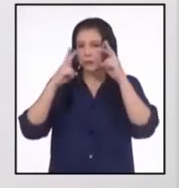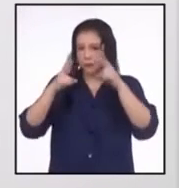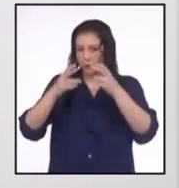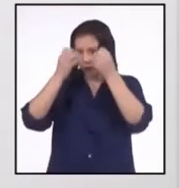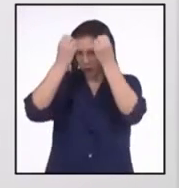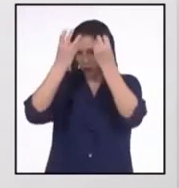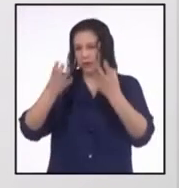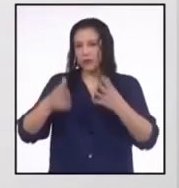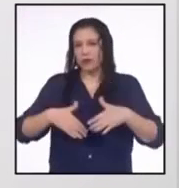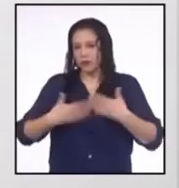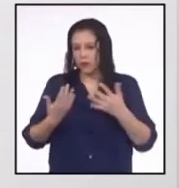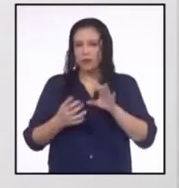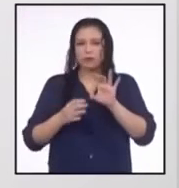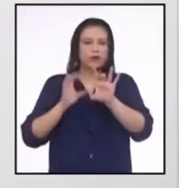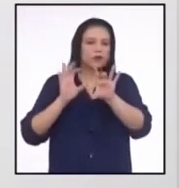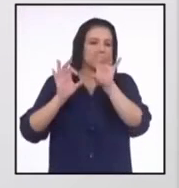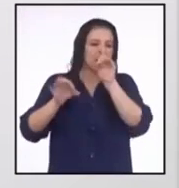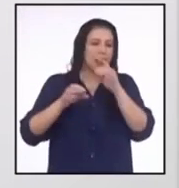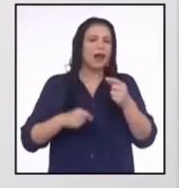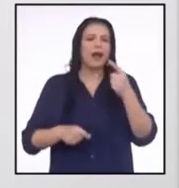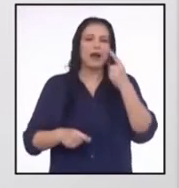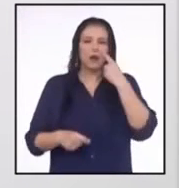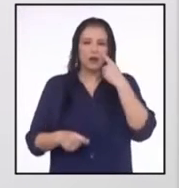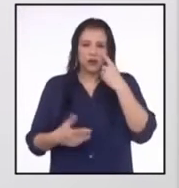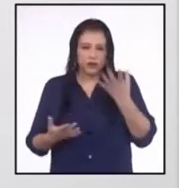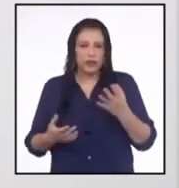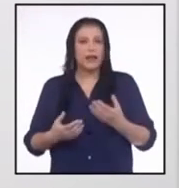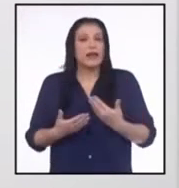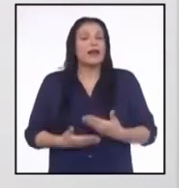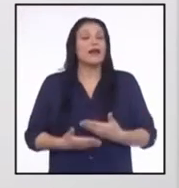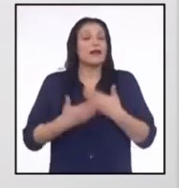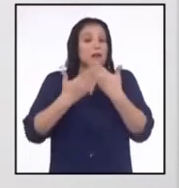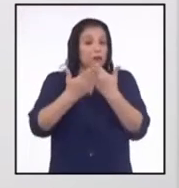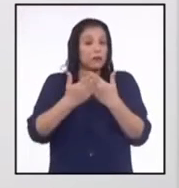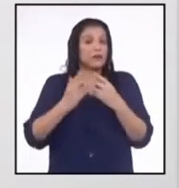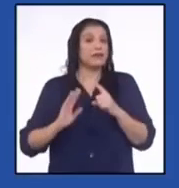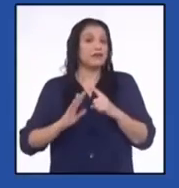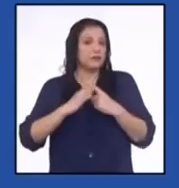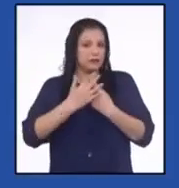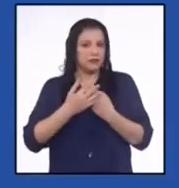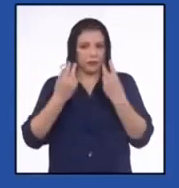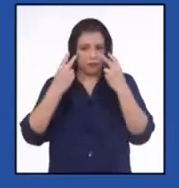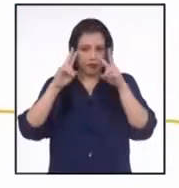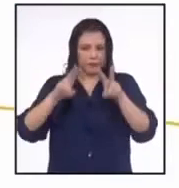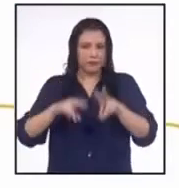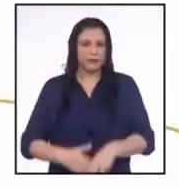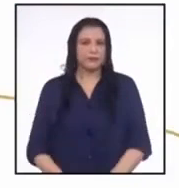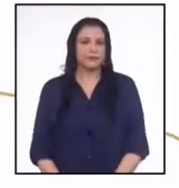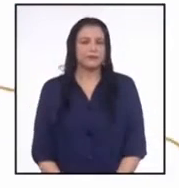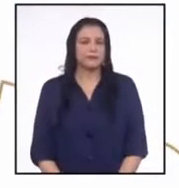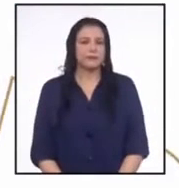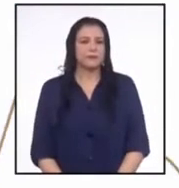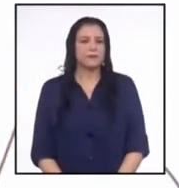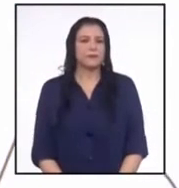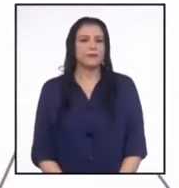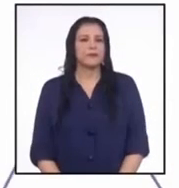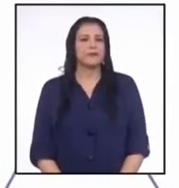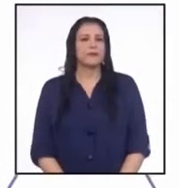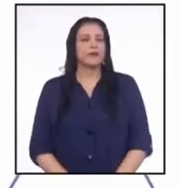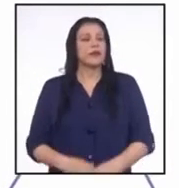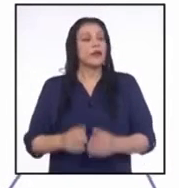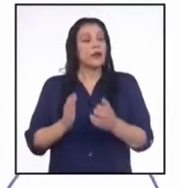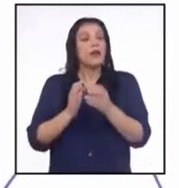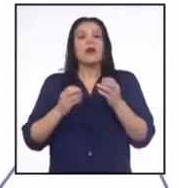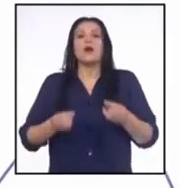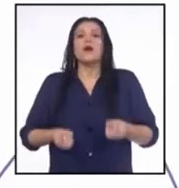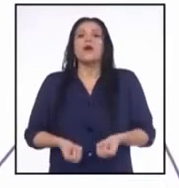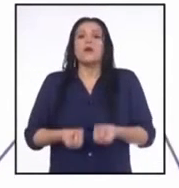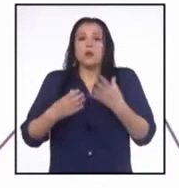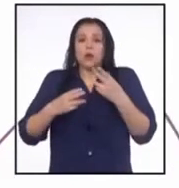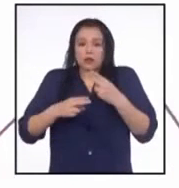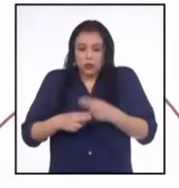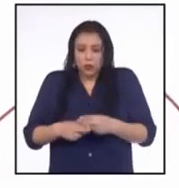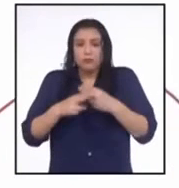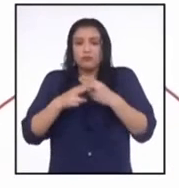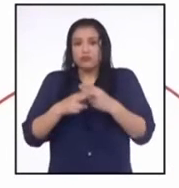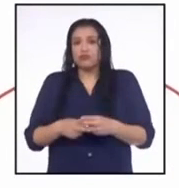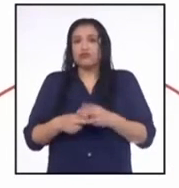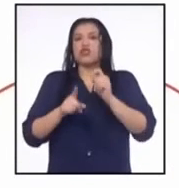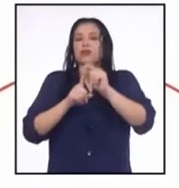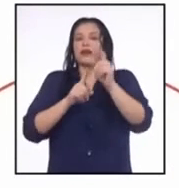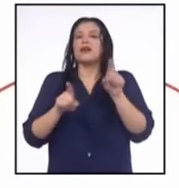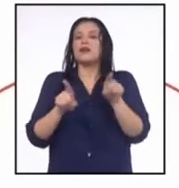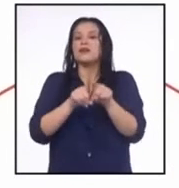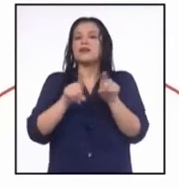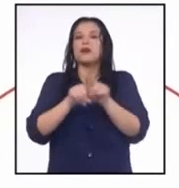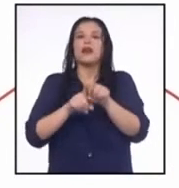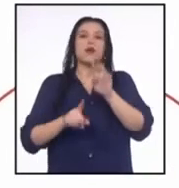datos que podemos identificar en la situación propuesta y son los siguientes. Capacidad de soporte en toneladas es igual